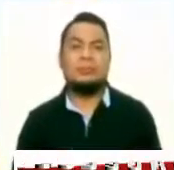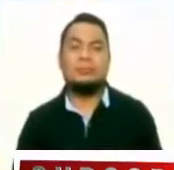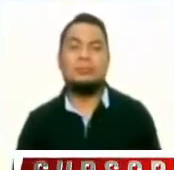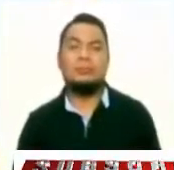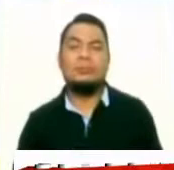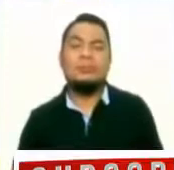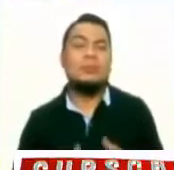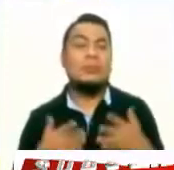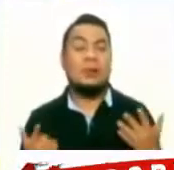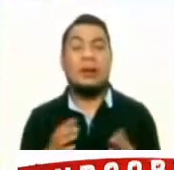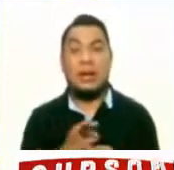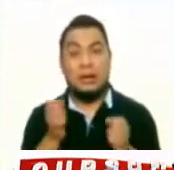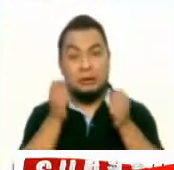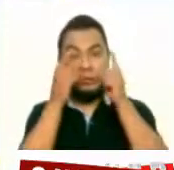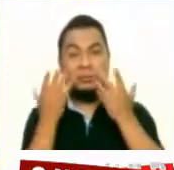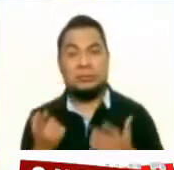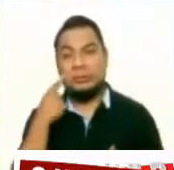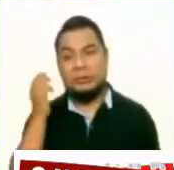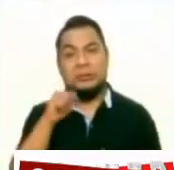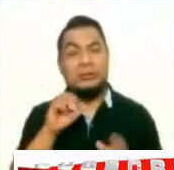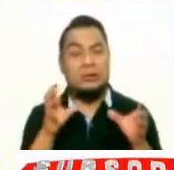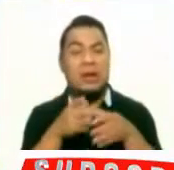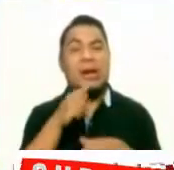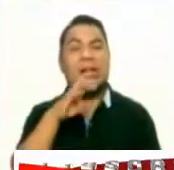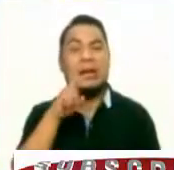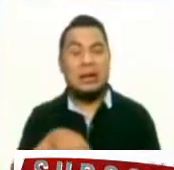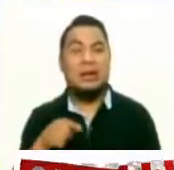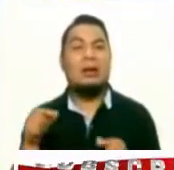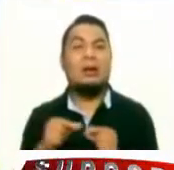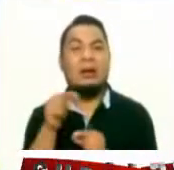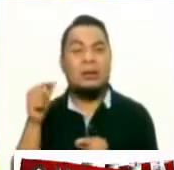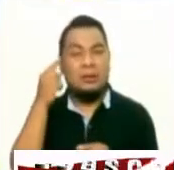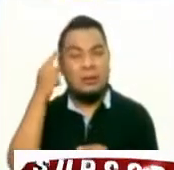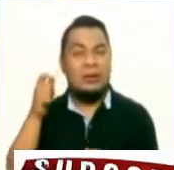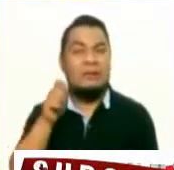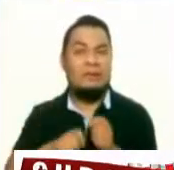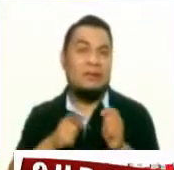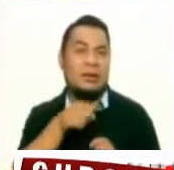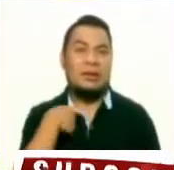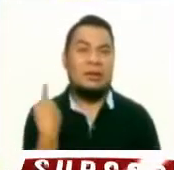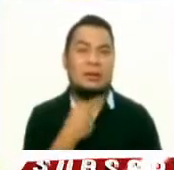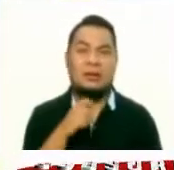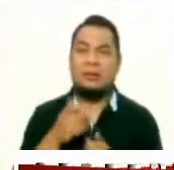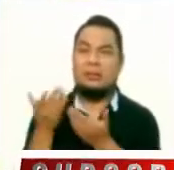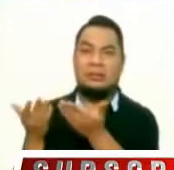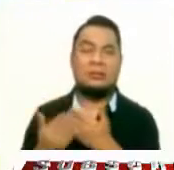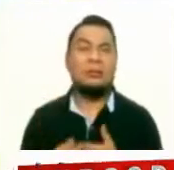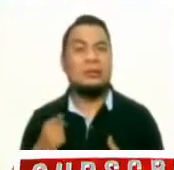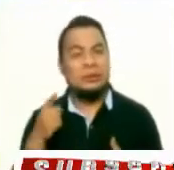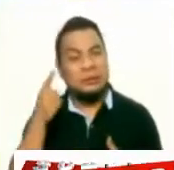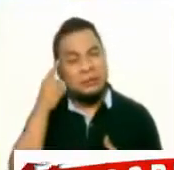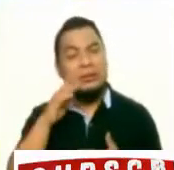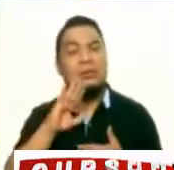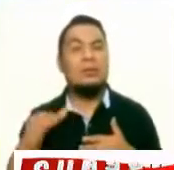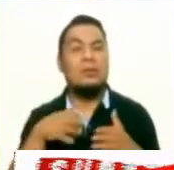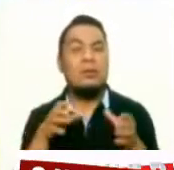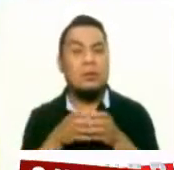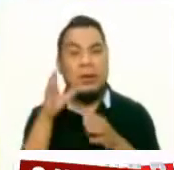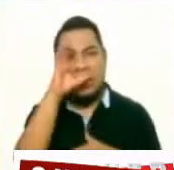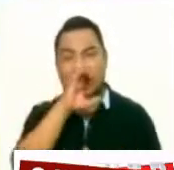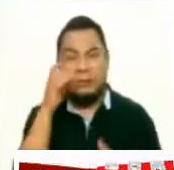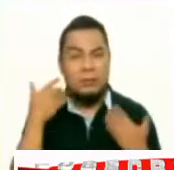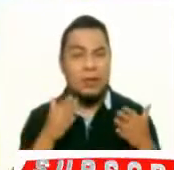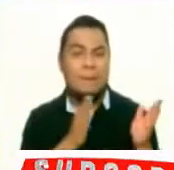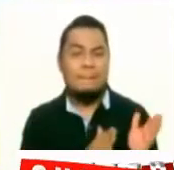No es ninguna sorpresa que el Kremlin utilice los combustibles fósiles para intentar chantajearnos. Es algo para lo que la Comisión Europea se ha